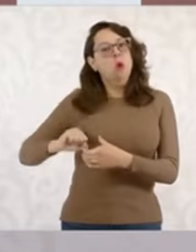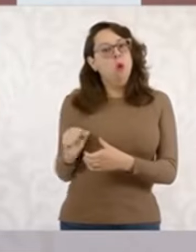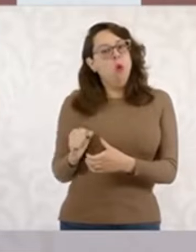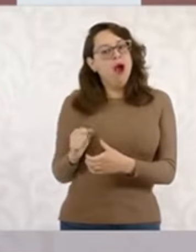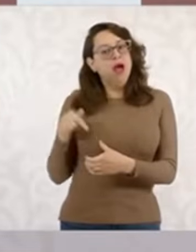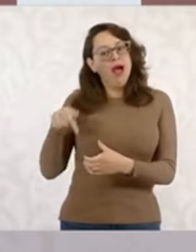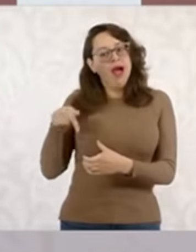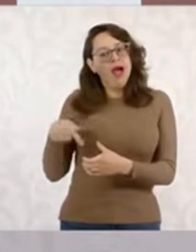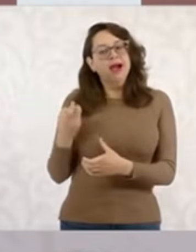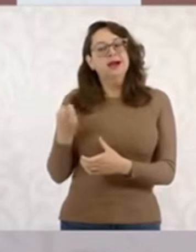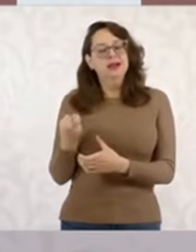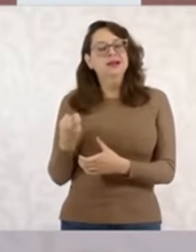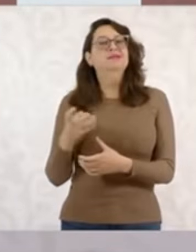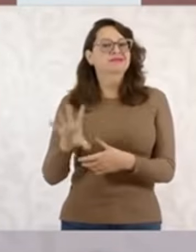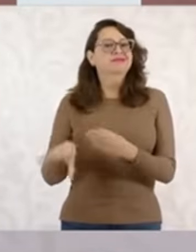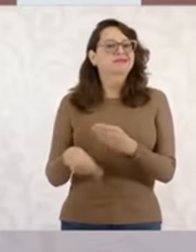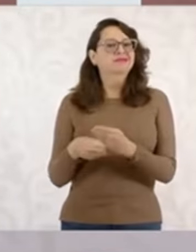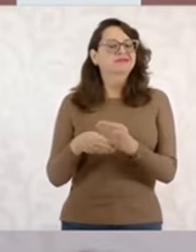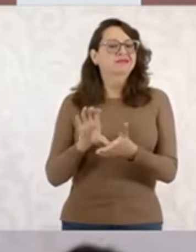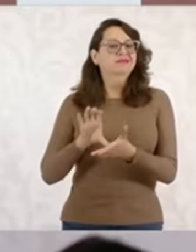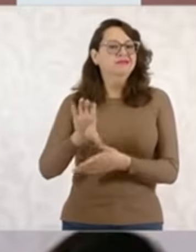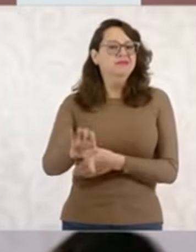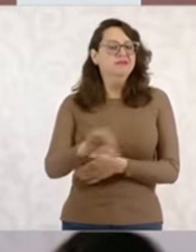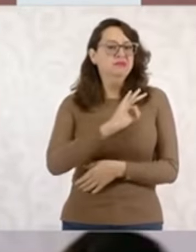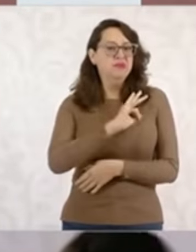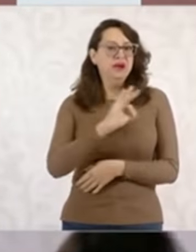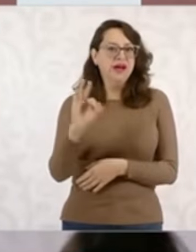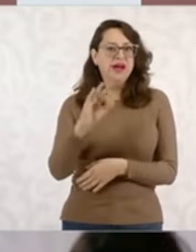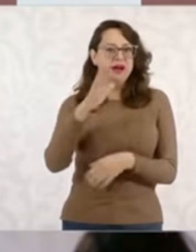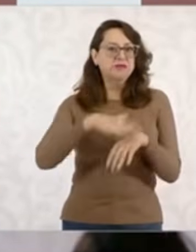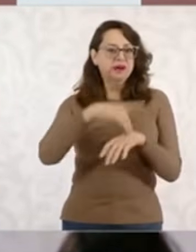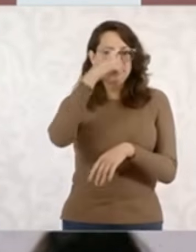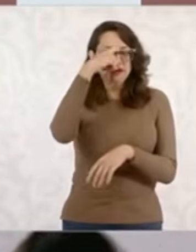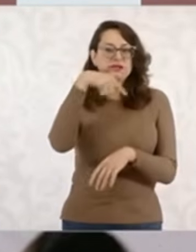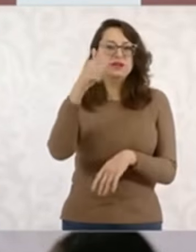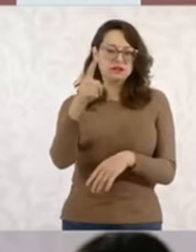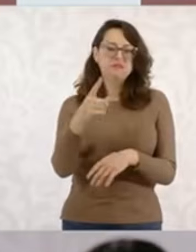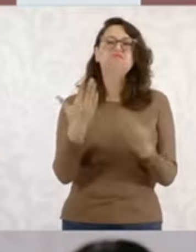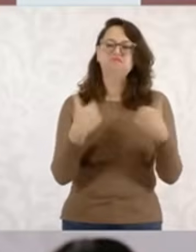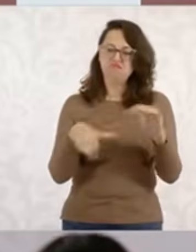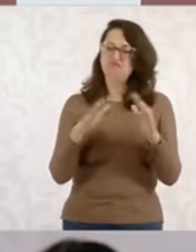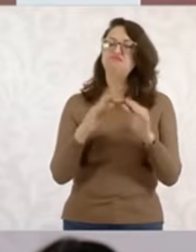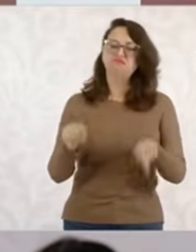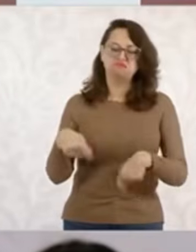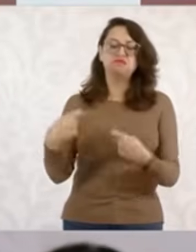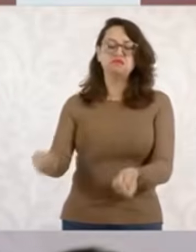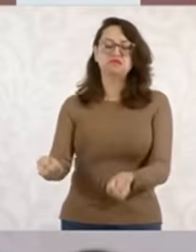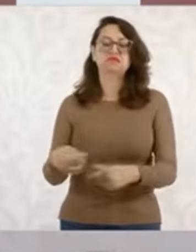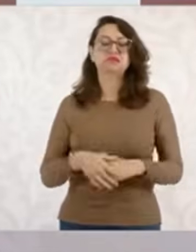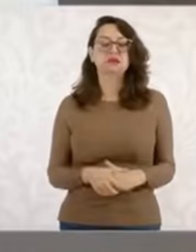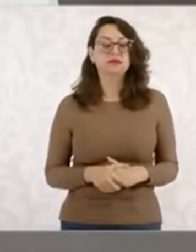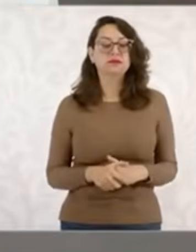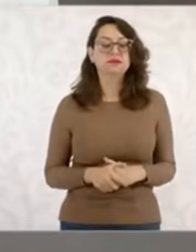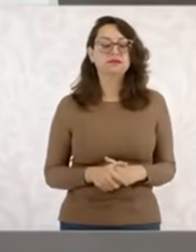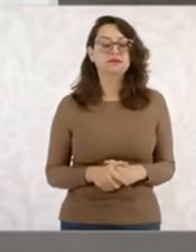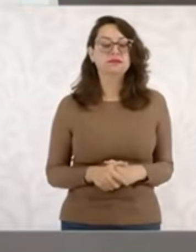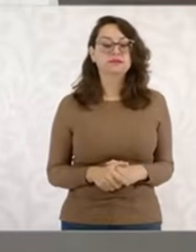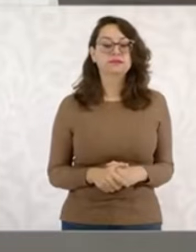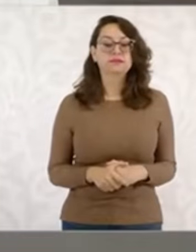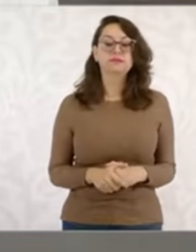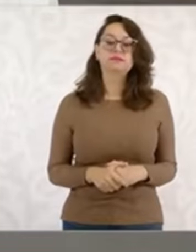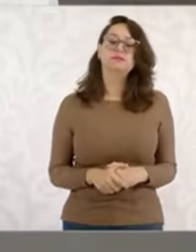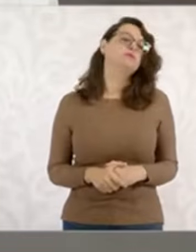fondo les complementamos el crédito y también les estamos otorgando la vivienda. Entonces,